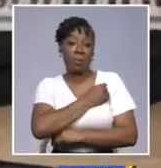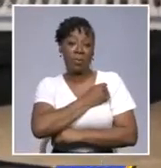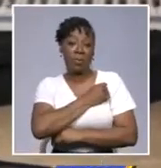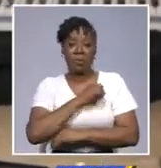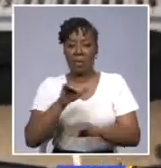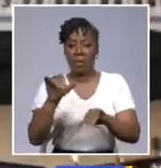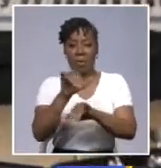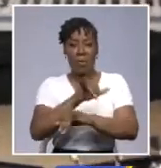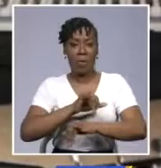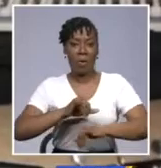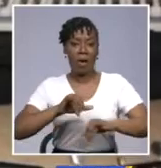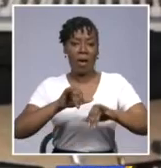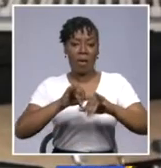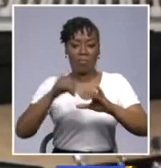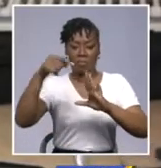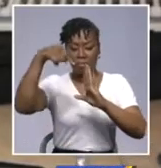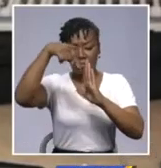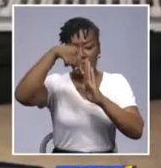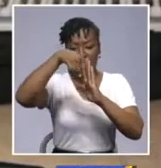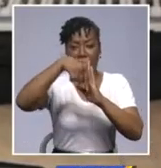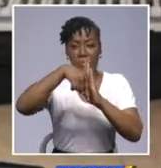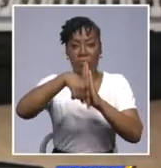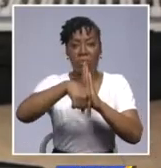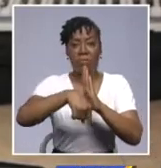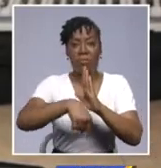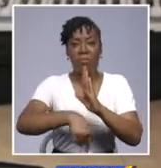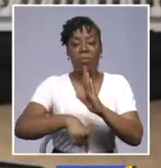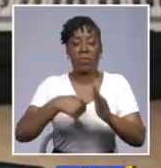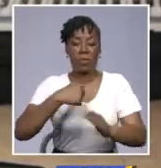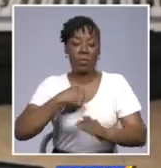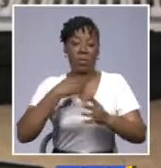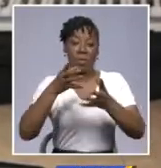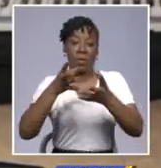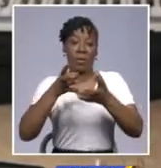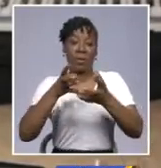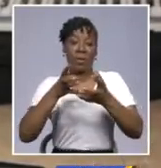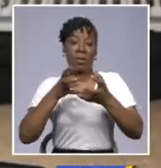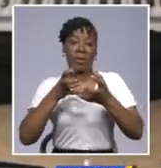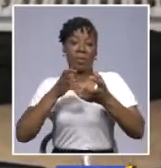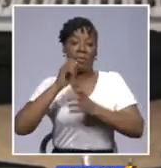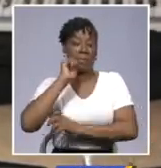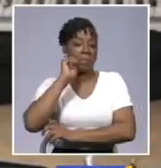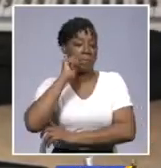Cayendo en un abismo y no quiero